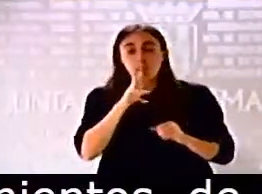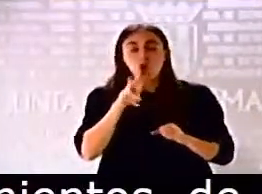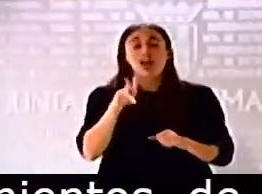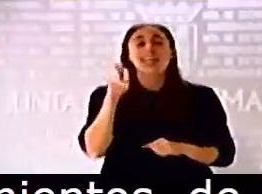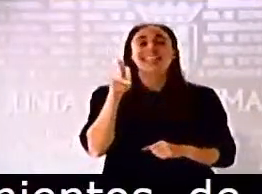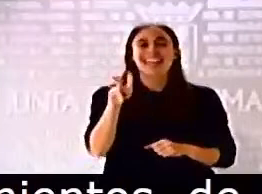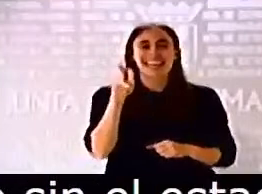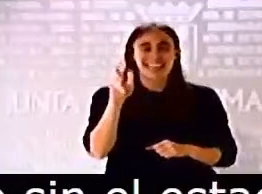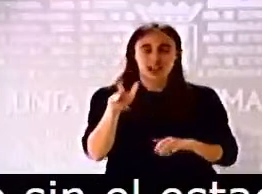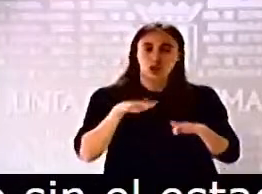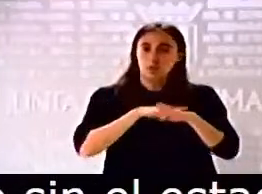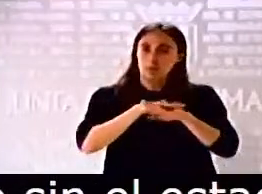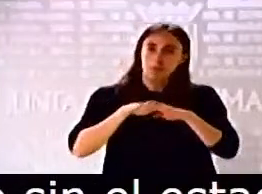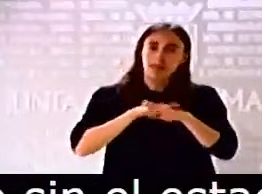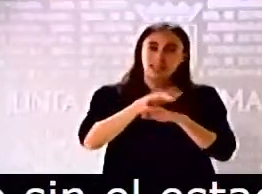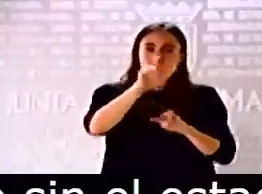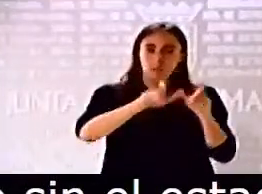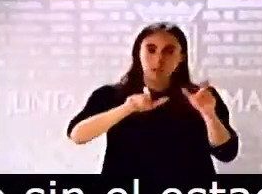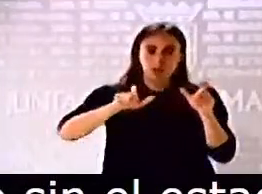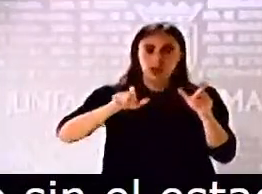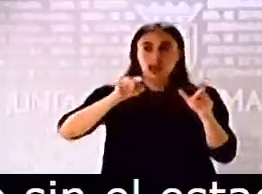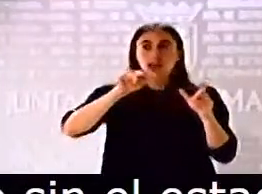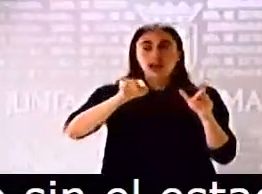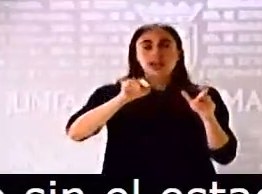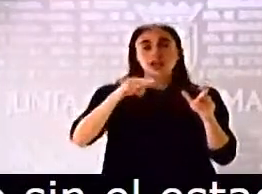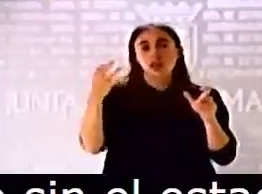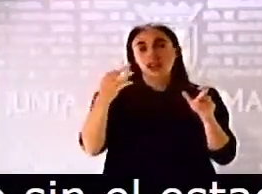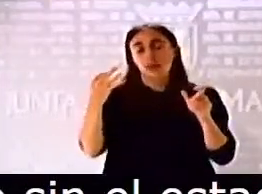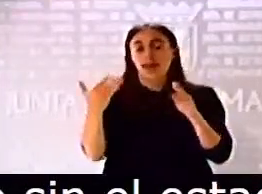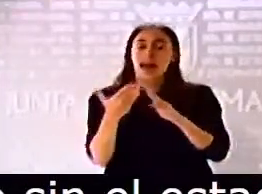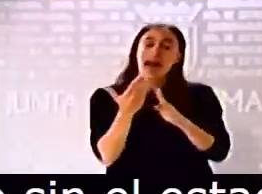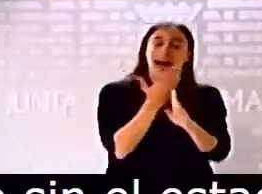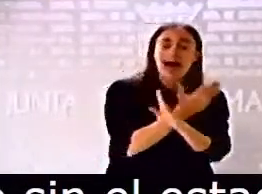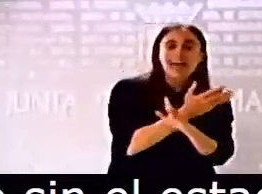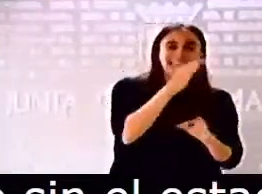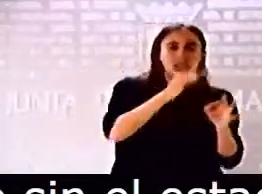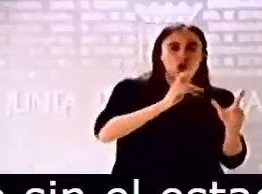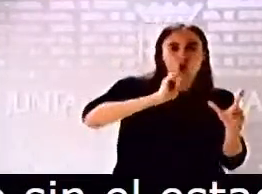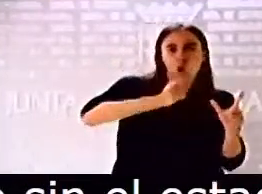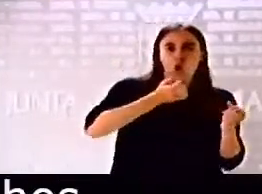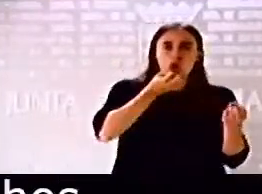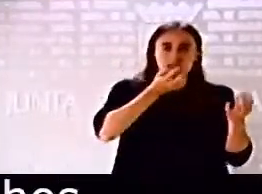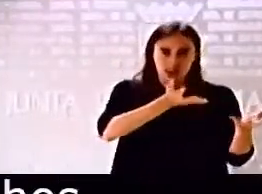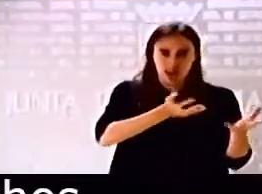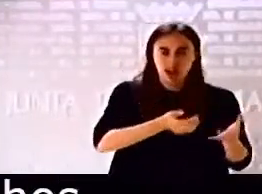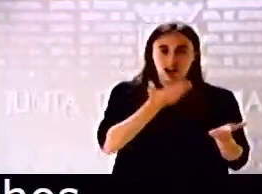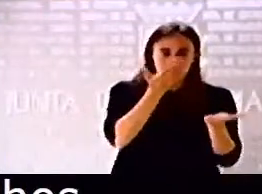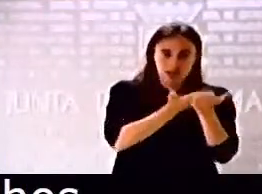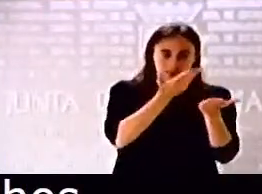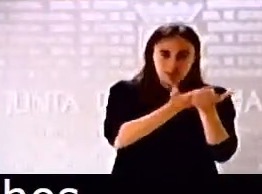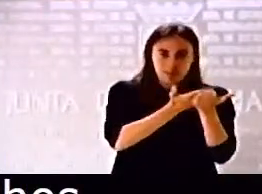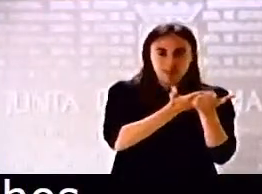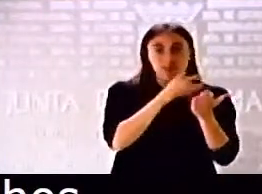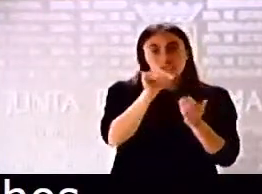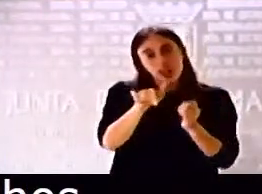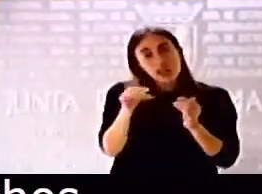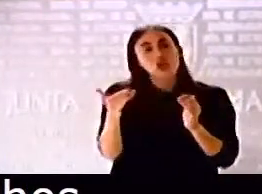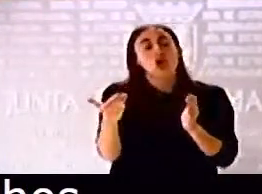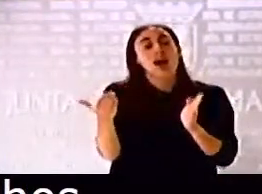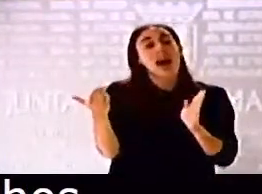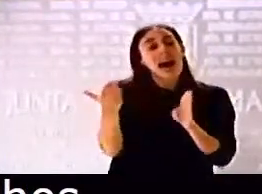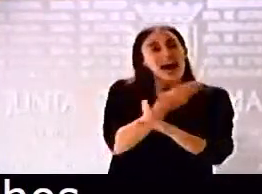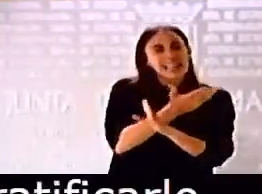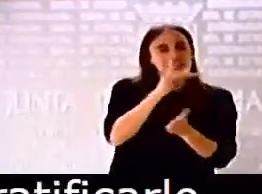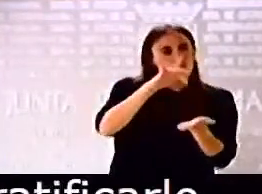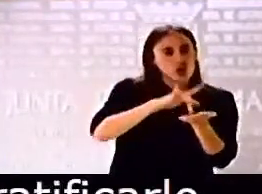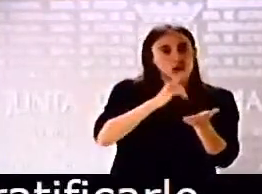fundamentales de la persona hay que ratificarlos judicialmente, pero esto ya lo hemos hecho antes. Ha habido una época